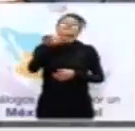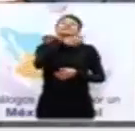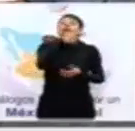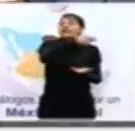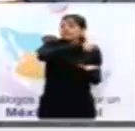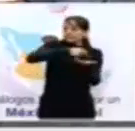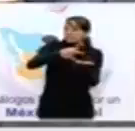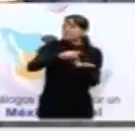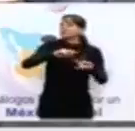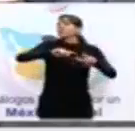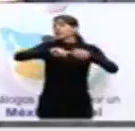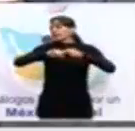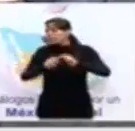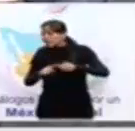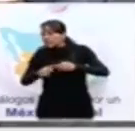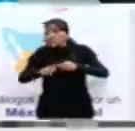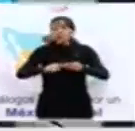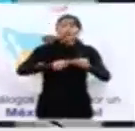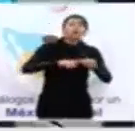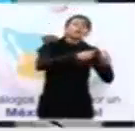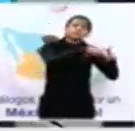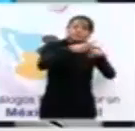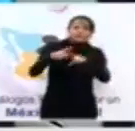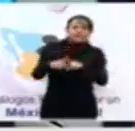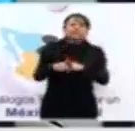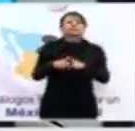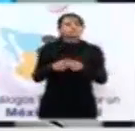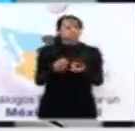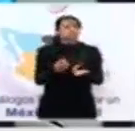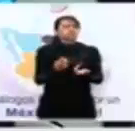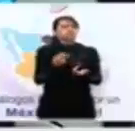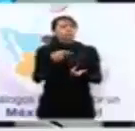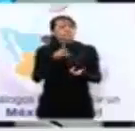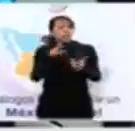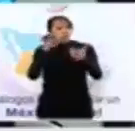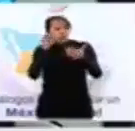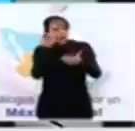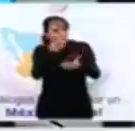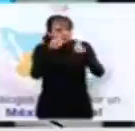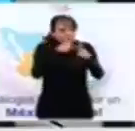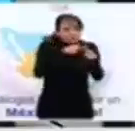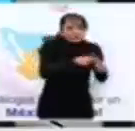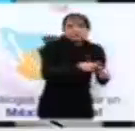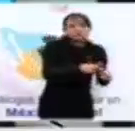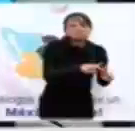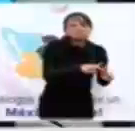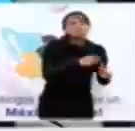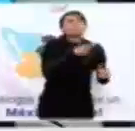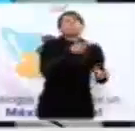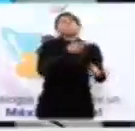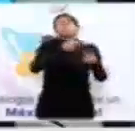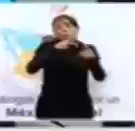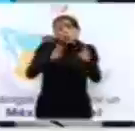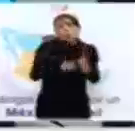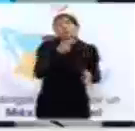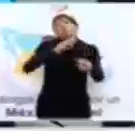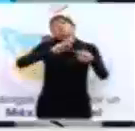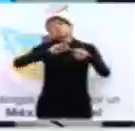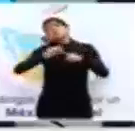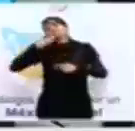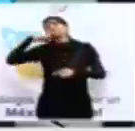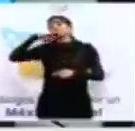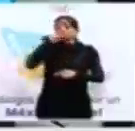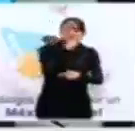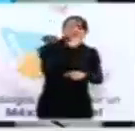país y se convierten en productores de granos básicos y no estamos aprovechando la ventana para comercializar en términos de lo que ofrecía el